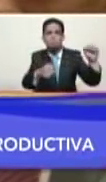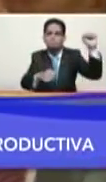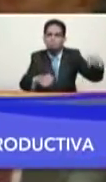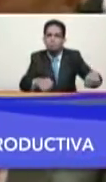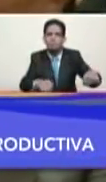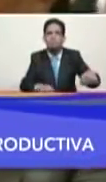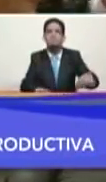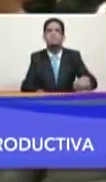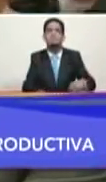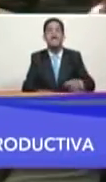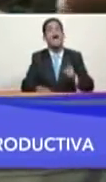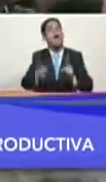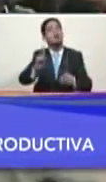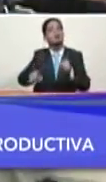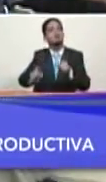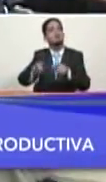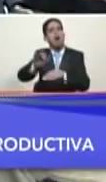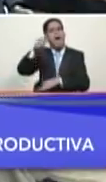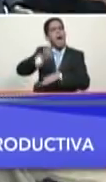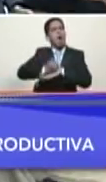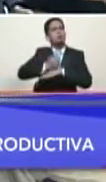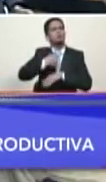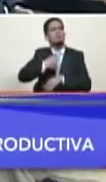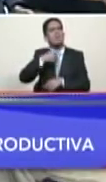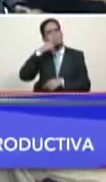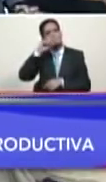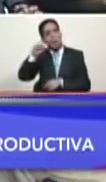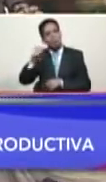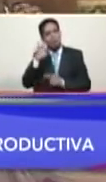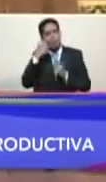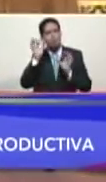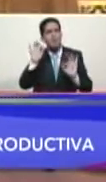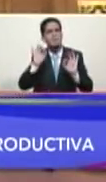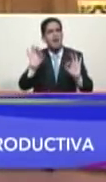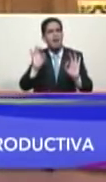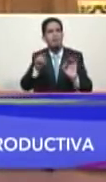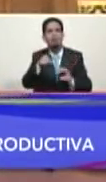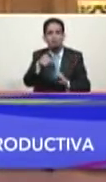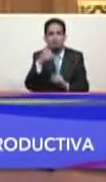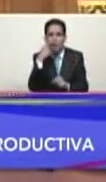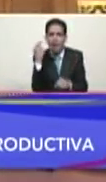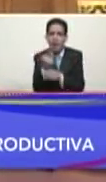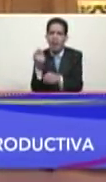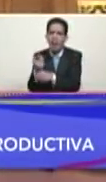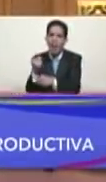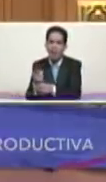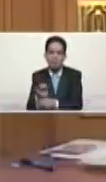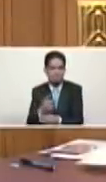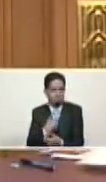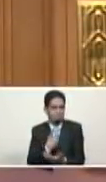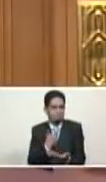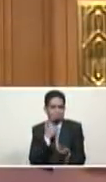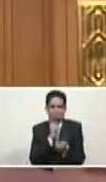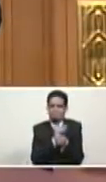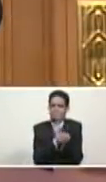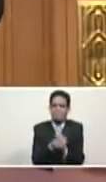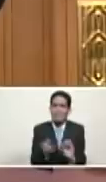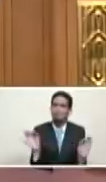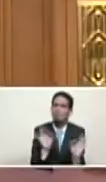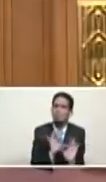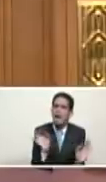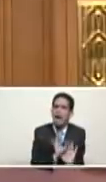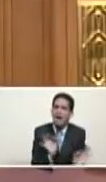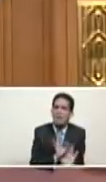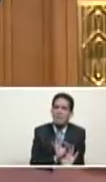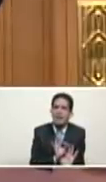Porque hay algunos que me acusan, Maduro, cuidado, no te vuelvas privatizador, no estoy privatizando nada. Y además todo